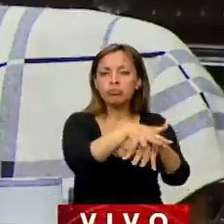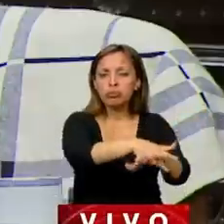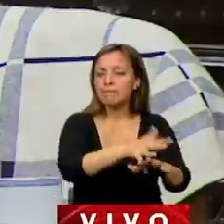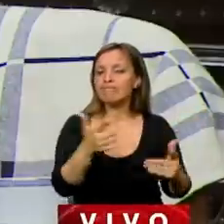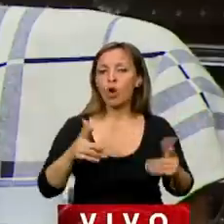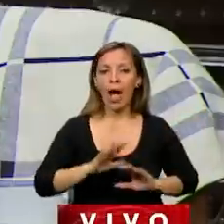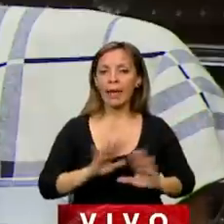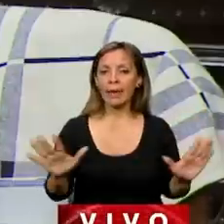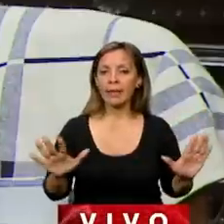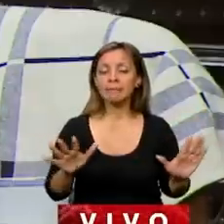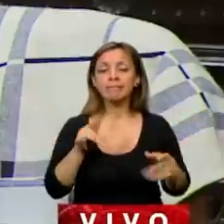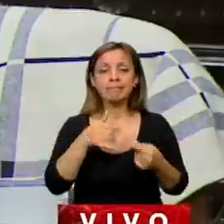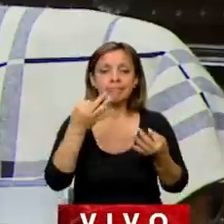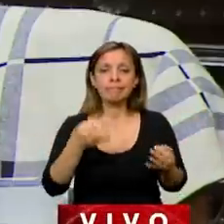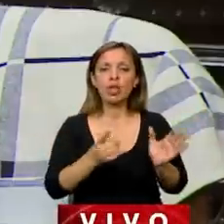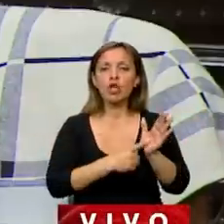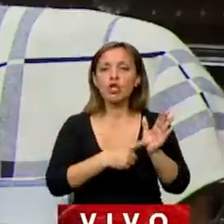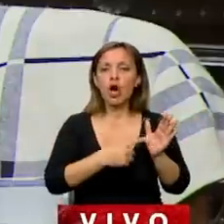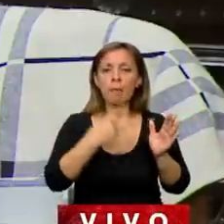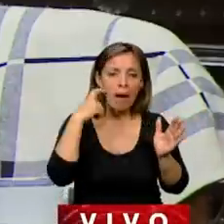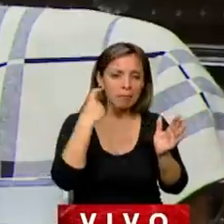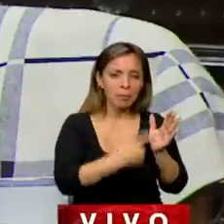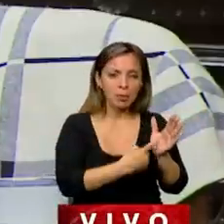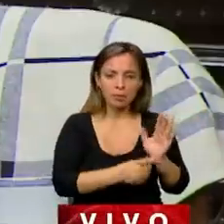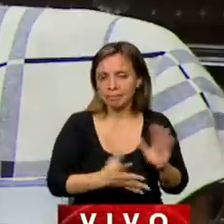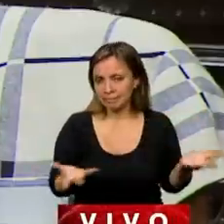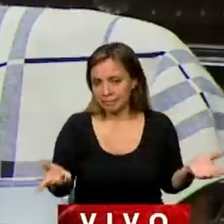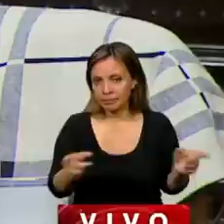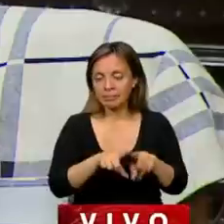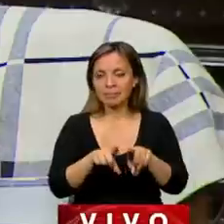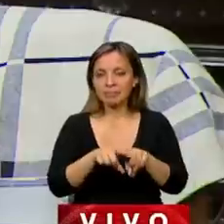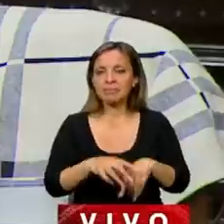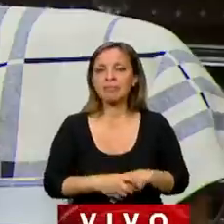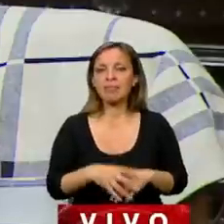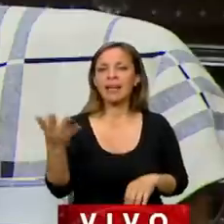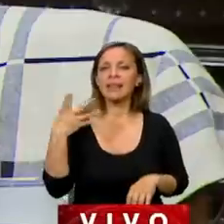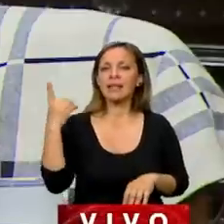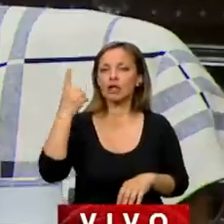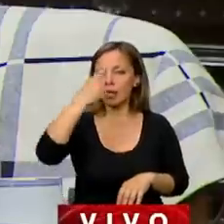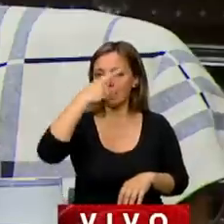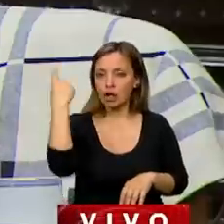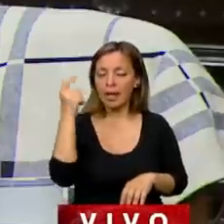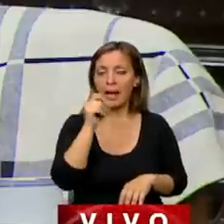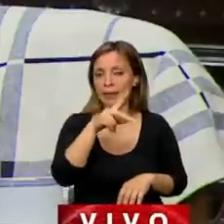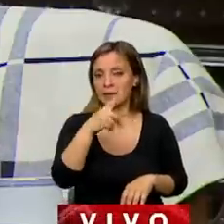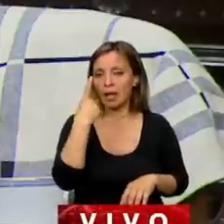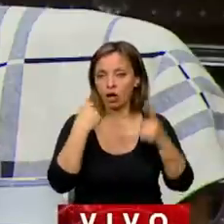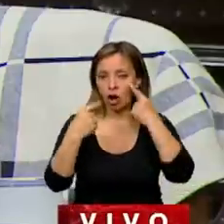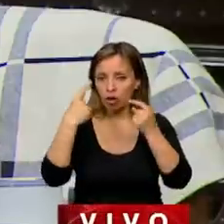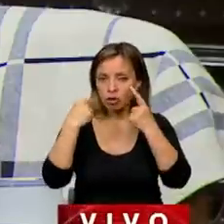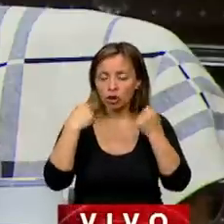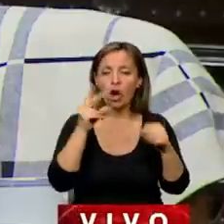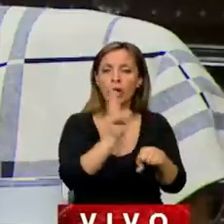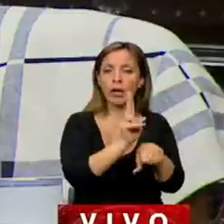como el no cumplimiento de la norma vigente. La Dirección Nacional de Fiscalización, Resguardo y Destrucción